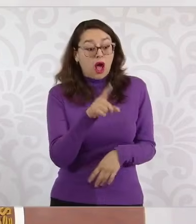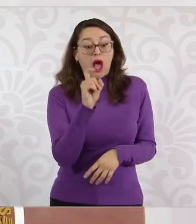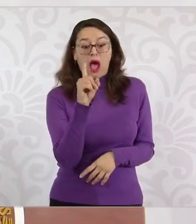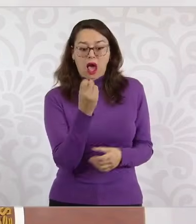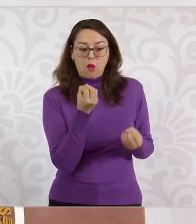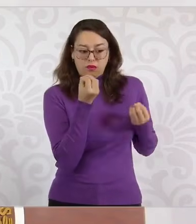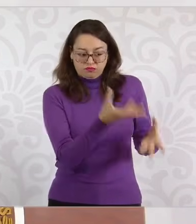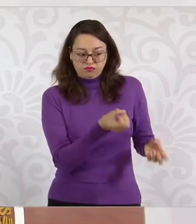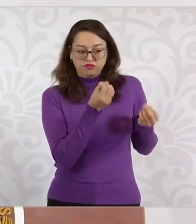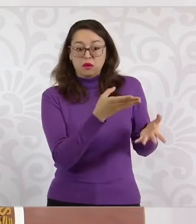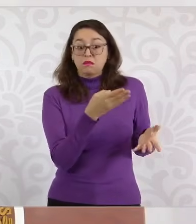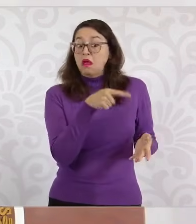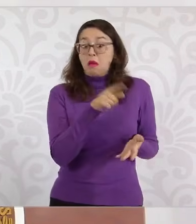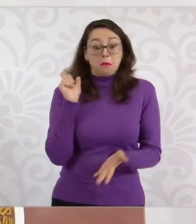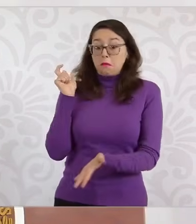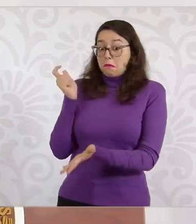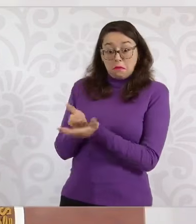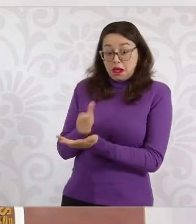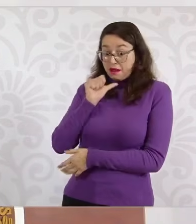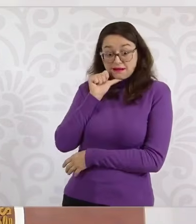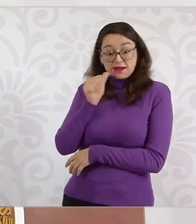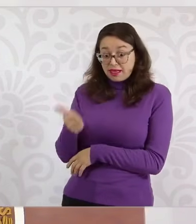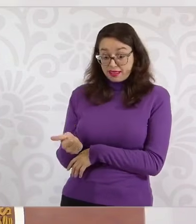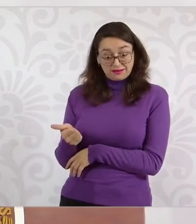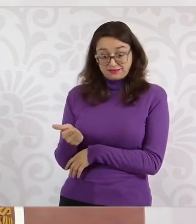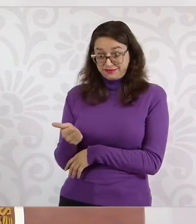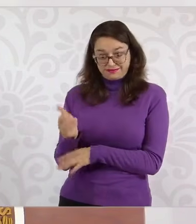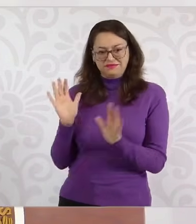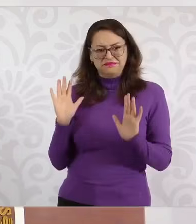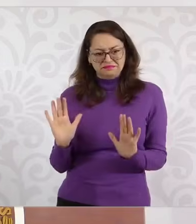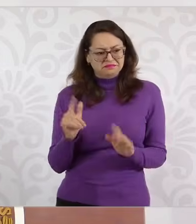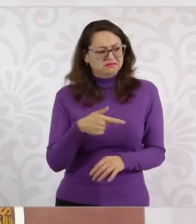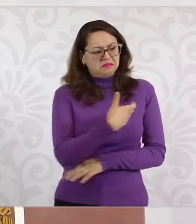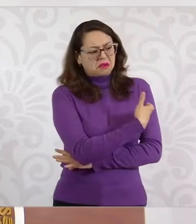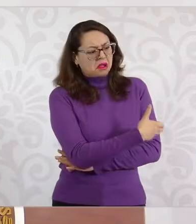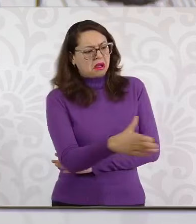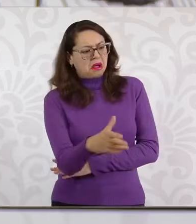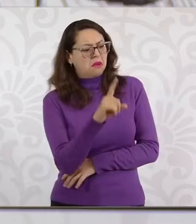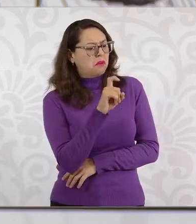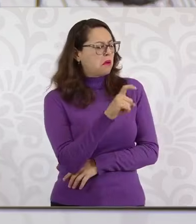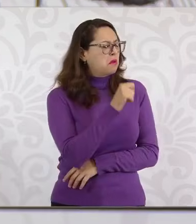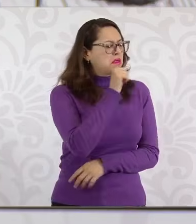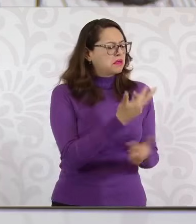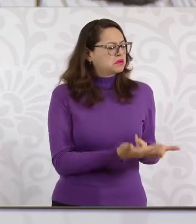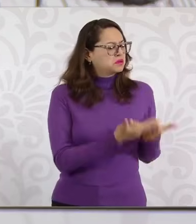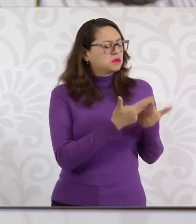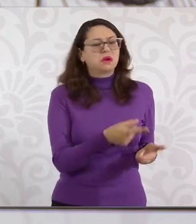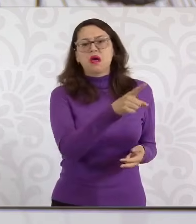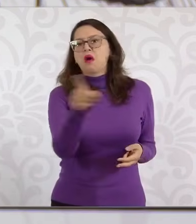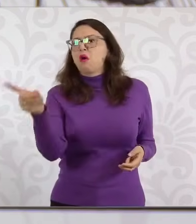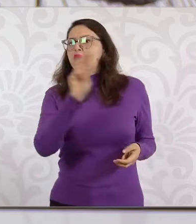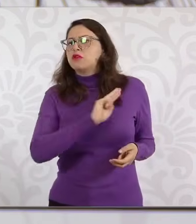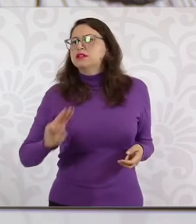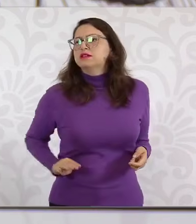porque ellos tenían la concesión de agua para riego y como no la usaban, la vendían a todos los municipios de Baja